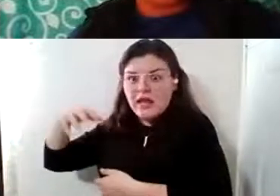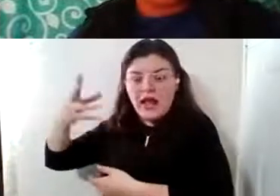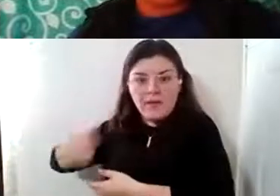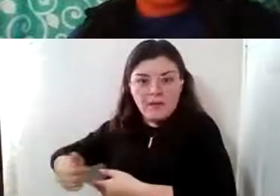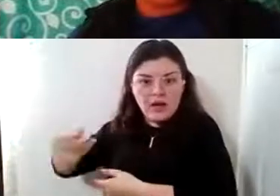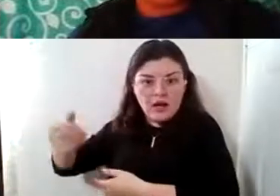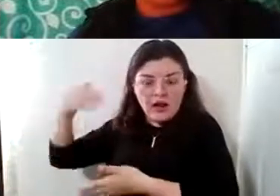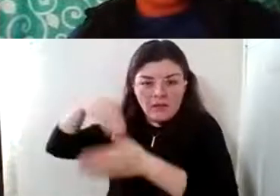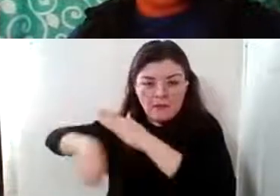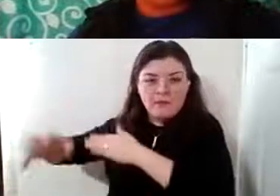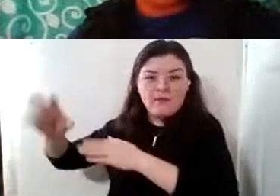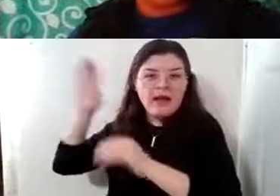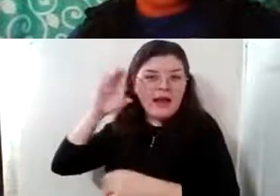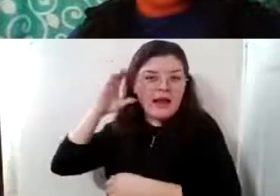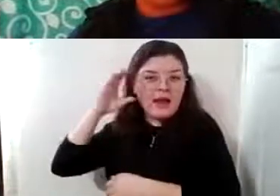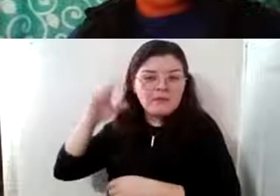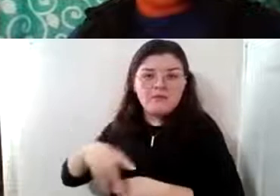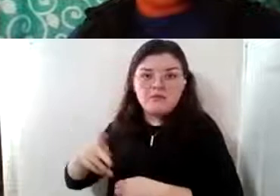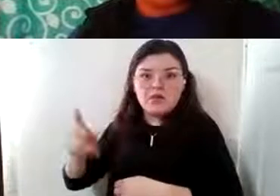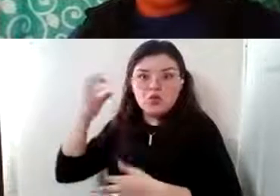las nubes se ponen a mover.